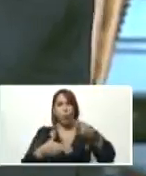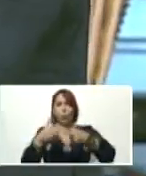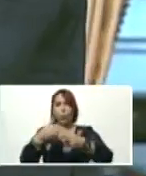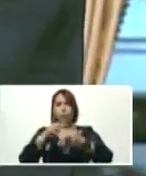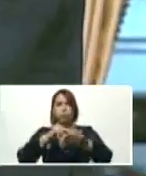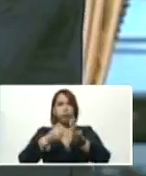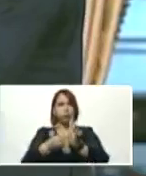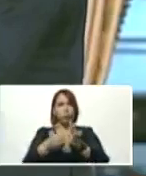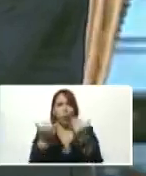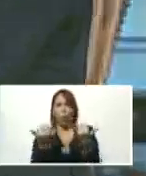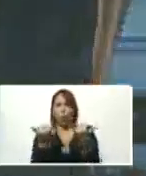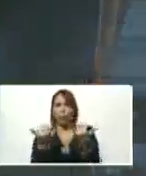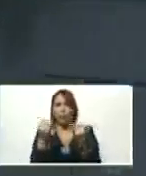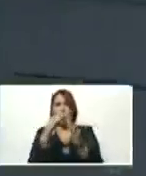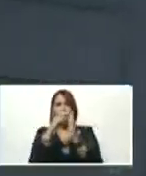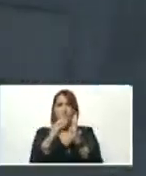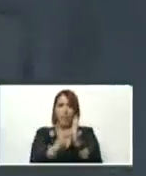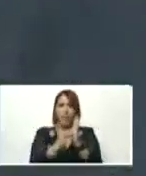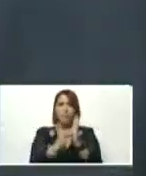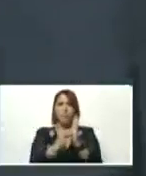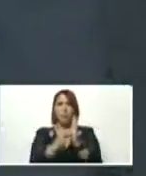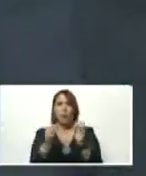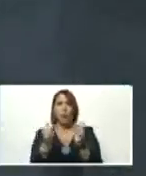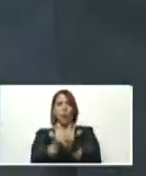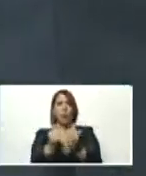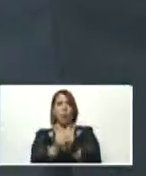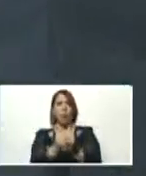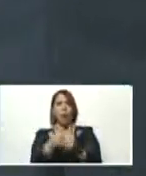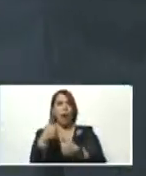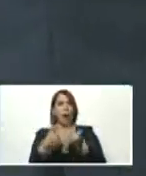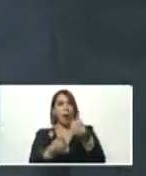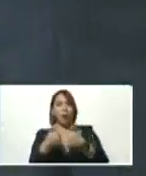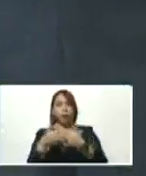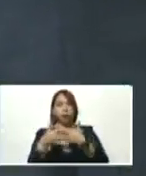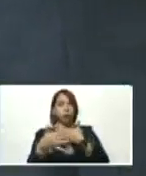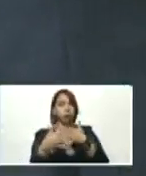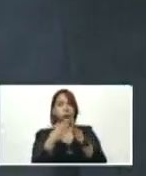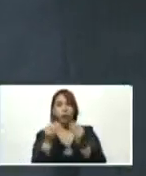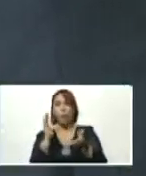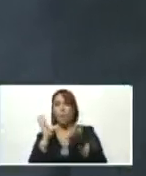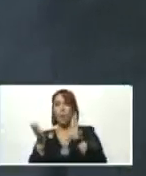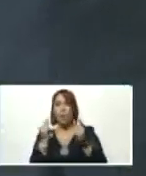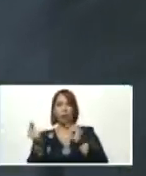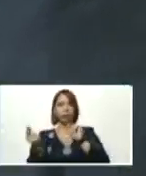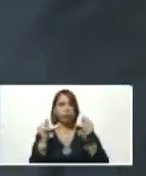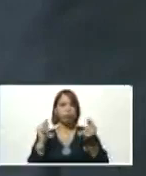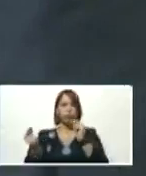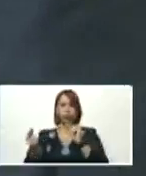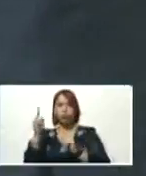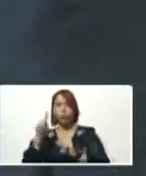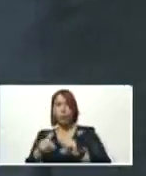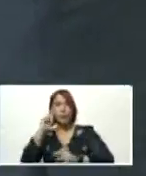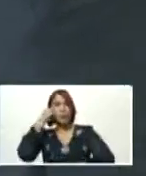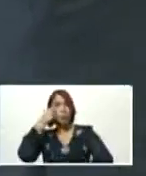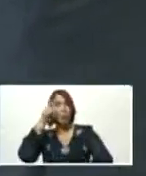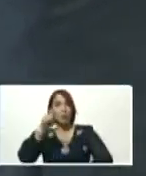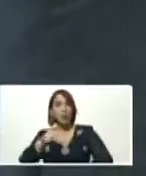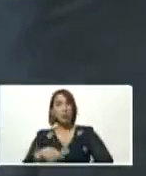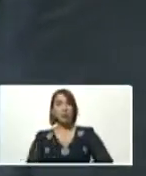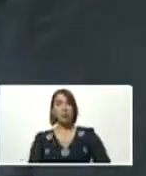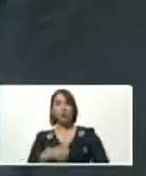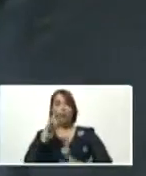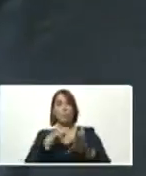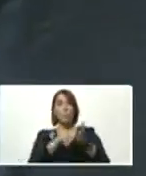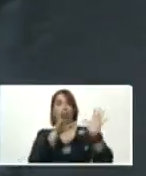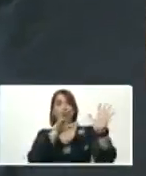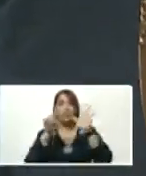siete momentos de la OPEP, como se ha descrito durante toda esta intervención. Y recordaba además que en diciembre de 2016 se